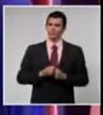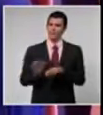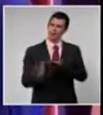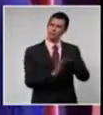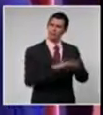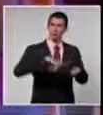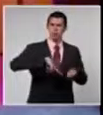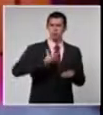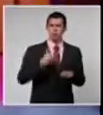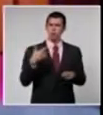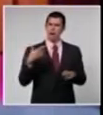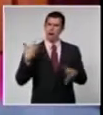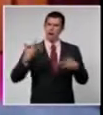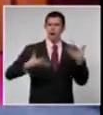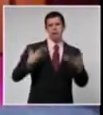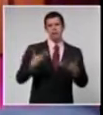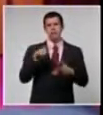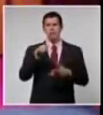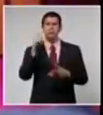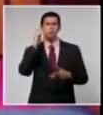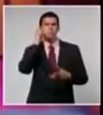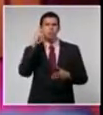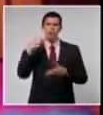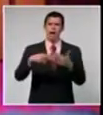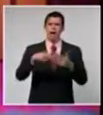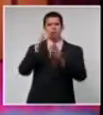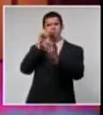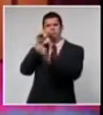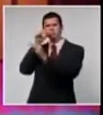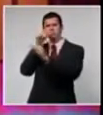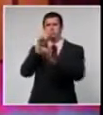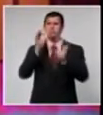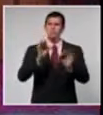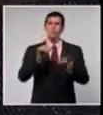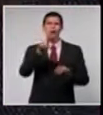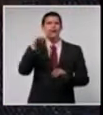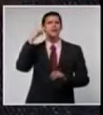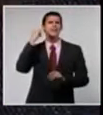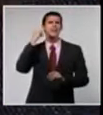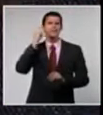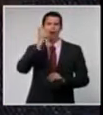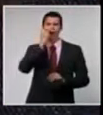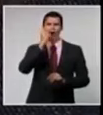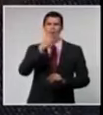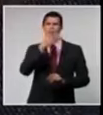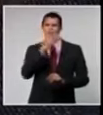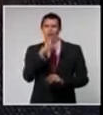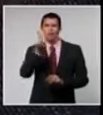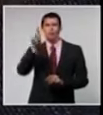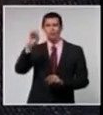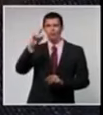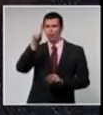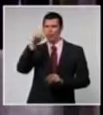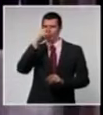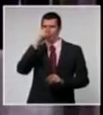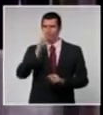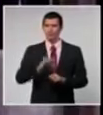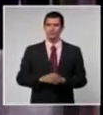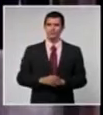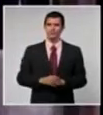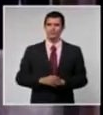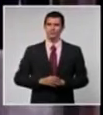en el 2019 cuando contaba con 99 años. Imposición de la Orden Félix Varela de primer